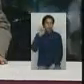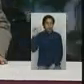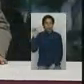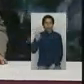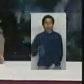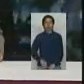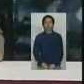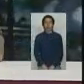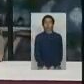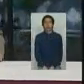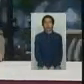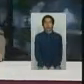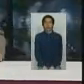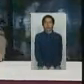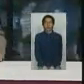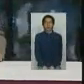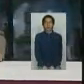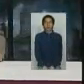proceso electoral.